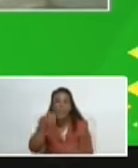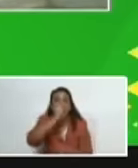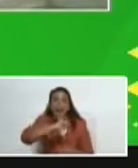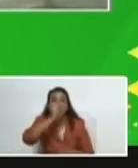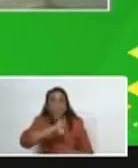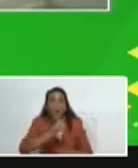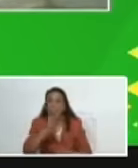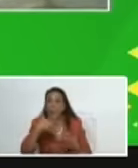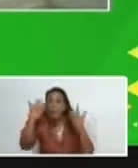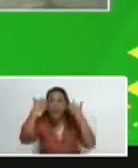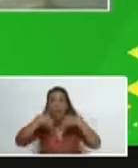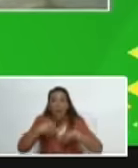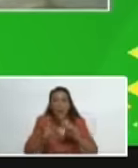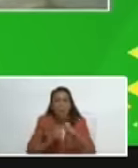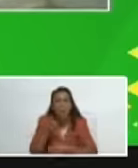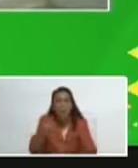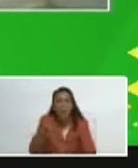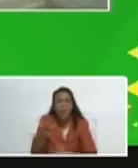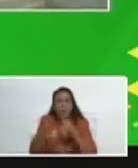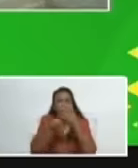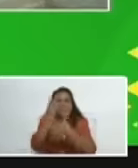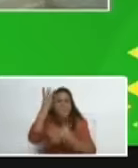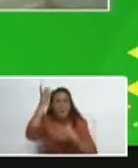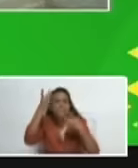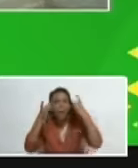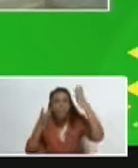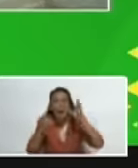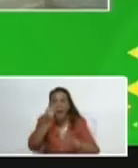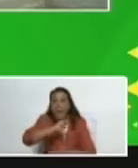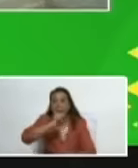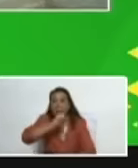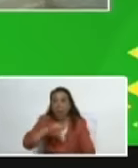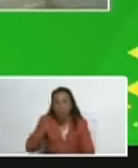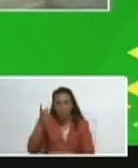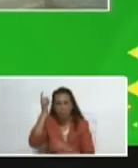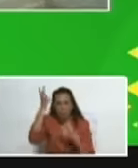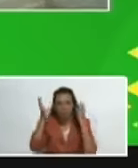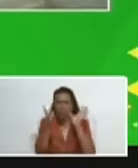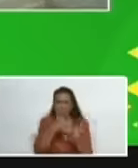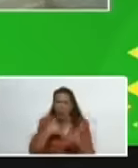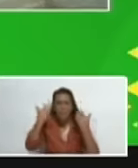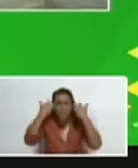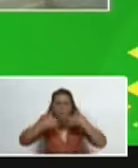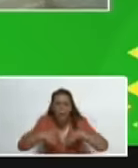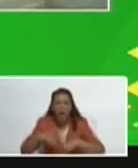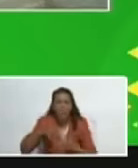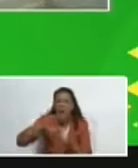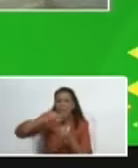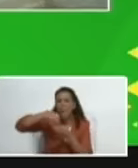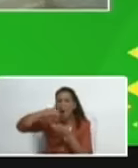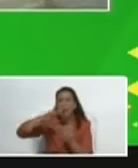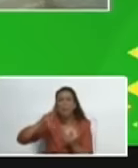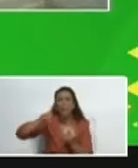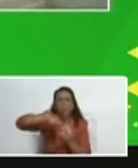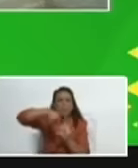cuando no había nevera. Ellos empezaron a hacer los helados de mantecado, albaricoque,